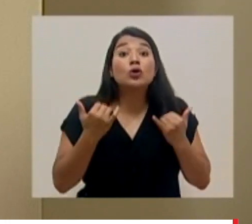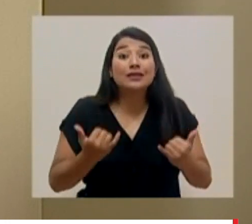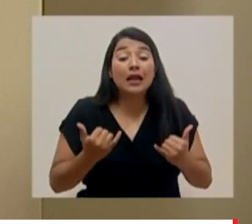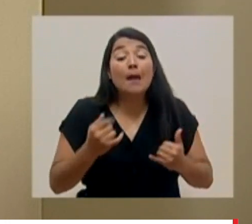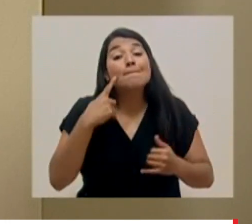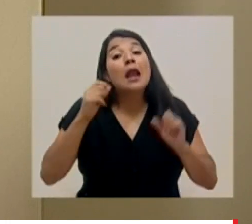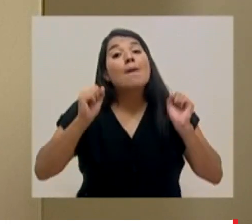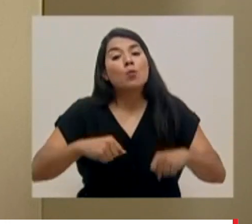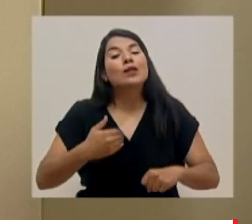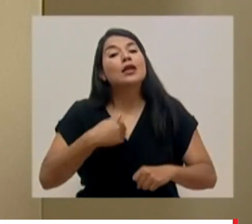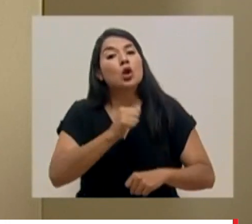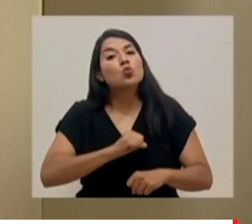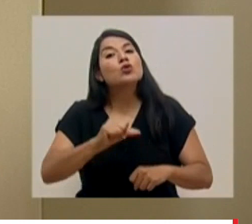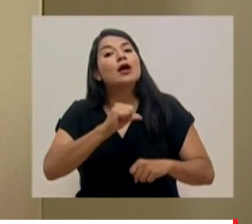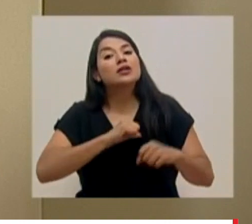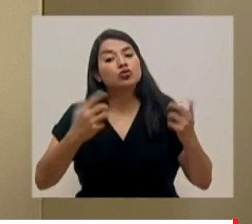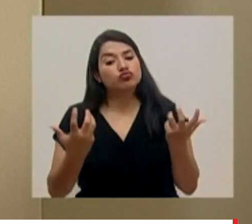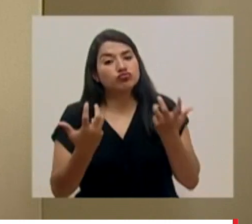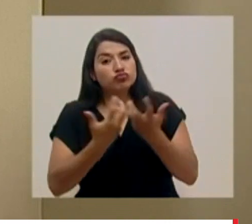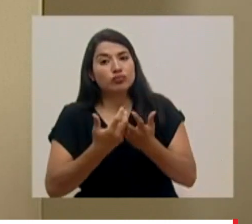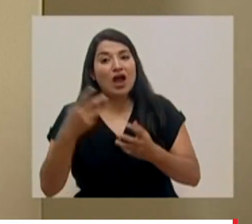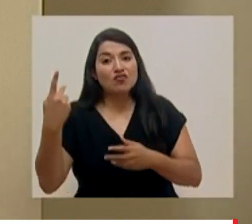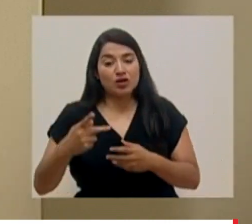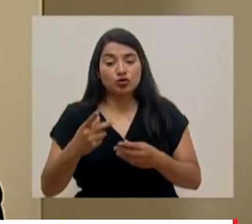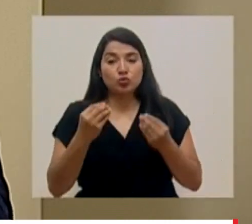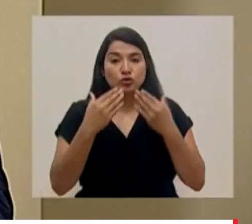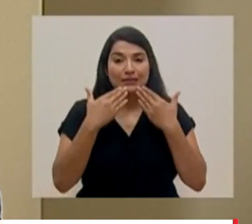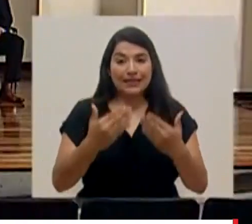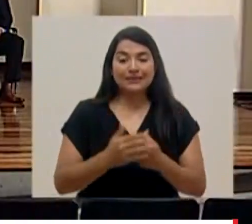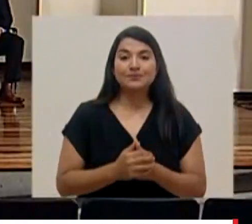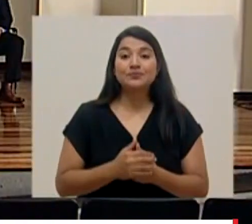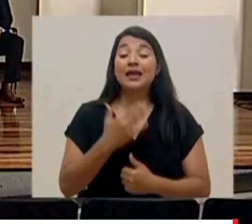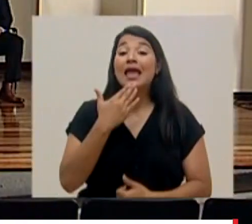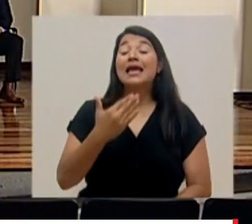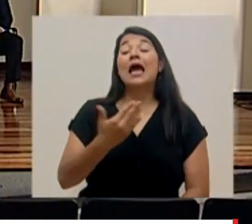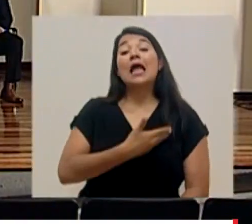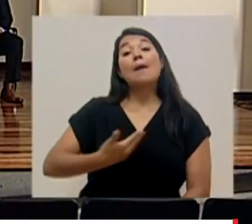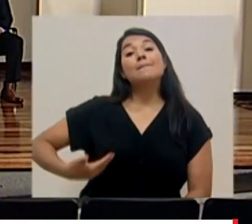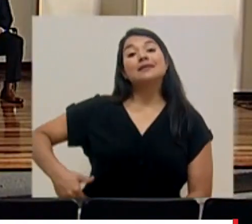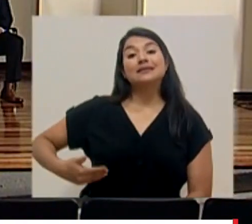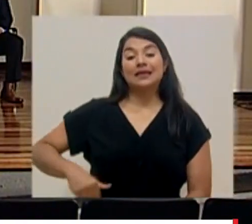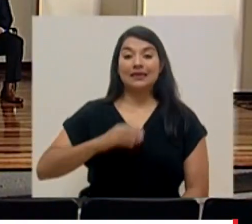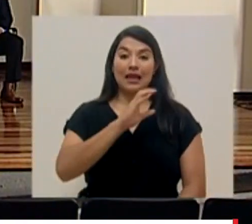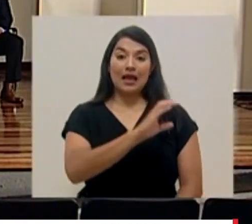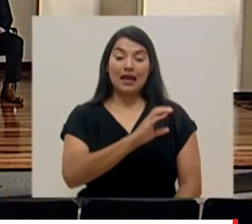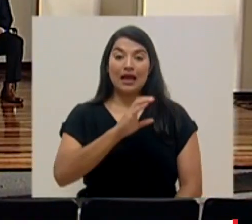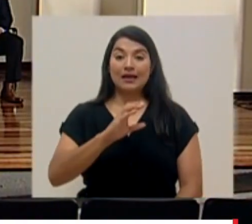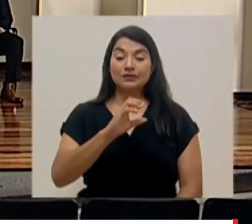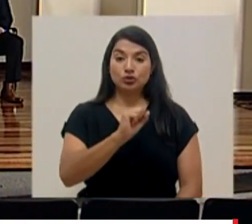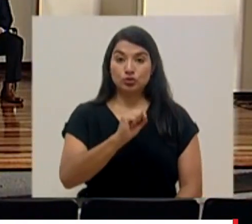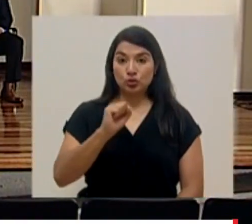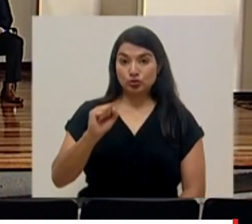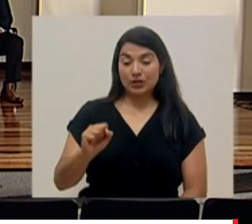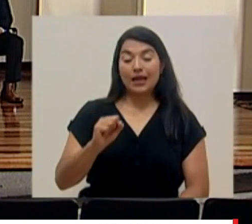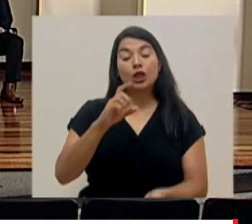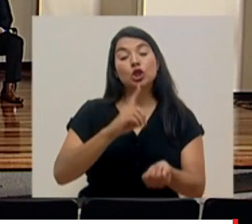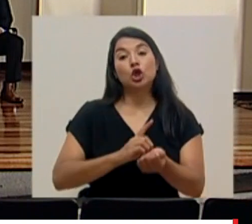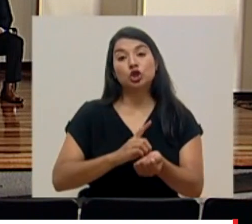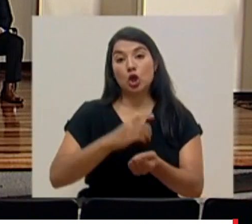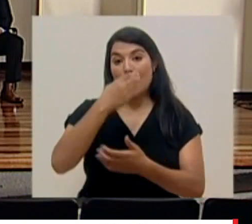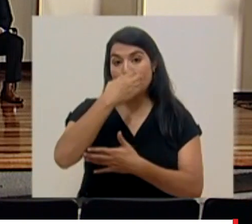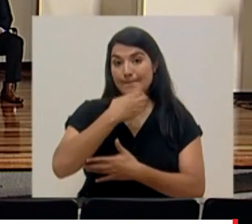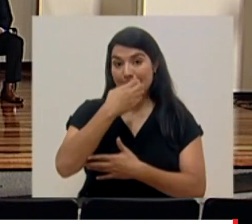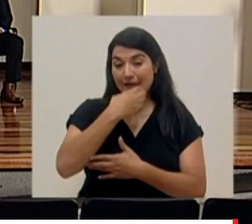comportamos acorde a ese riesgo. Muchas gracias. Muchas gracias al presidente ejecutivo de la Caja Costarricense de Seguro Social, doctor